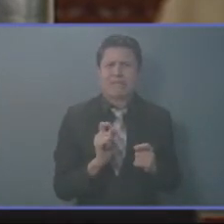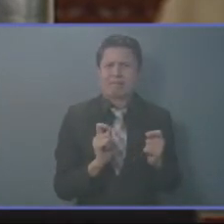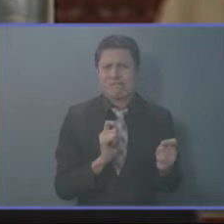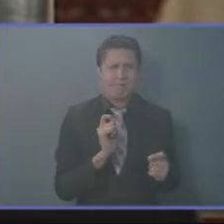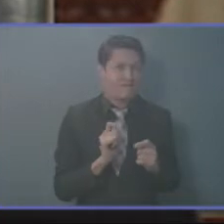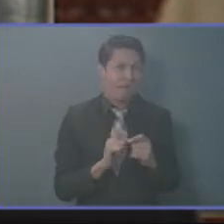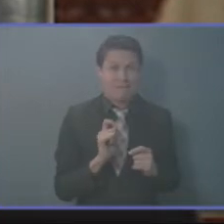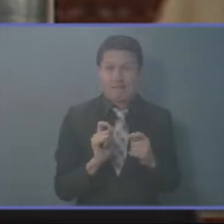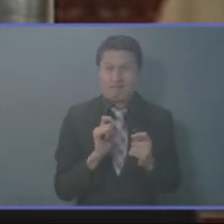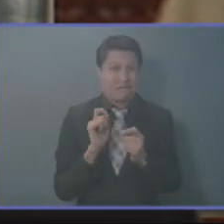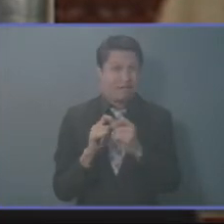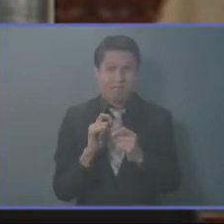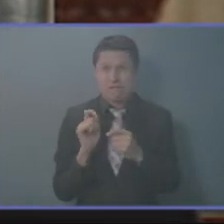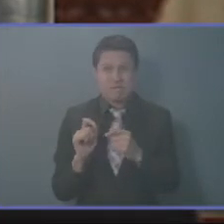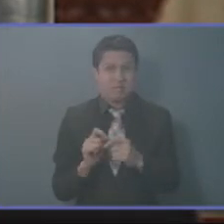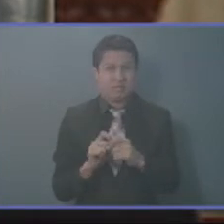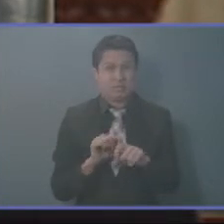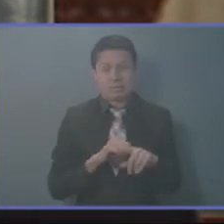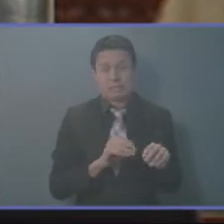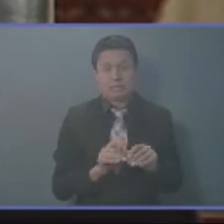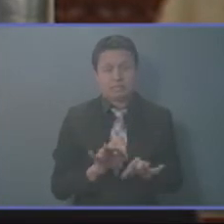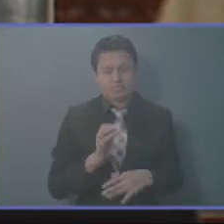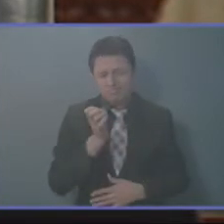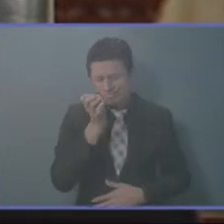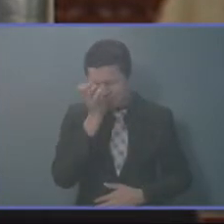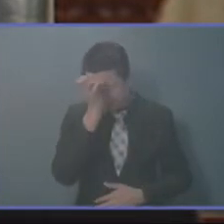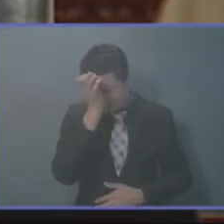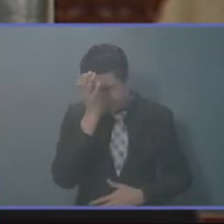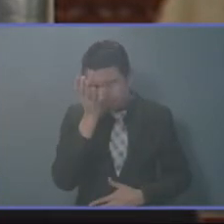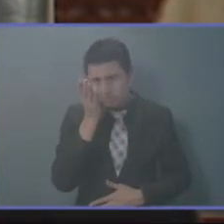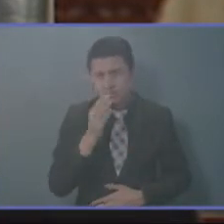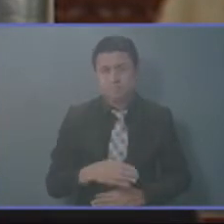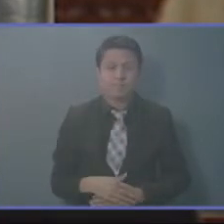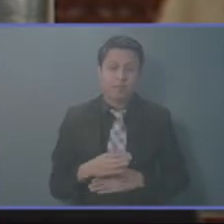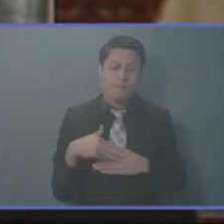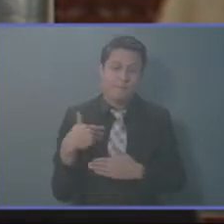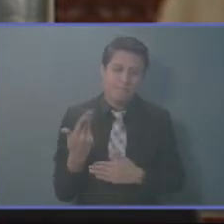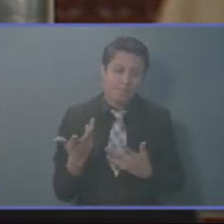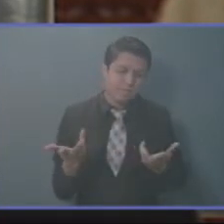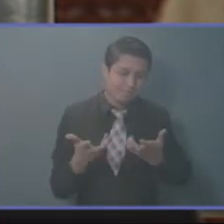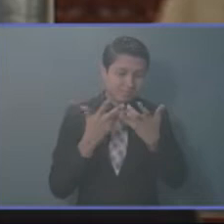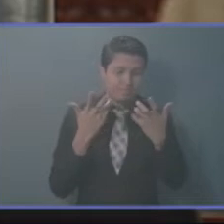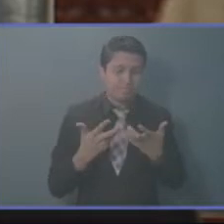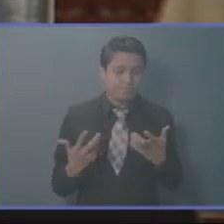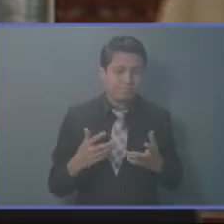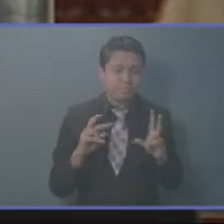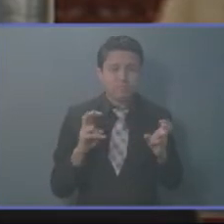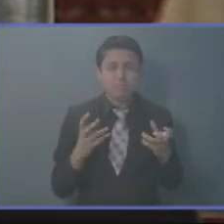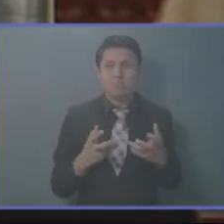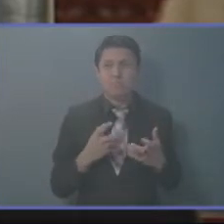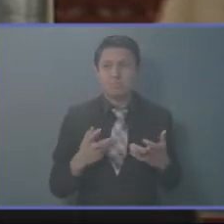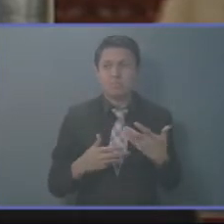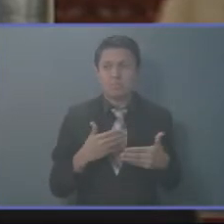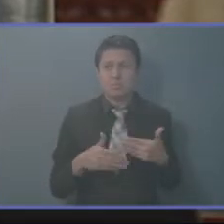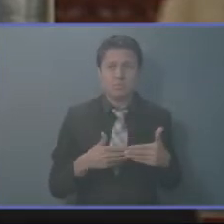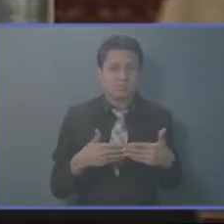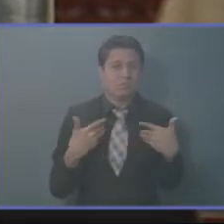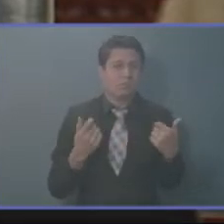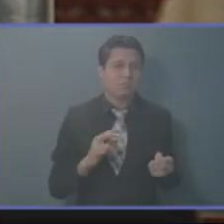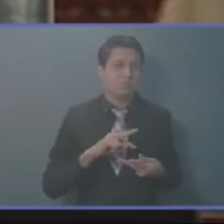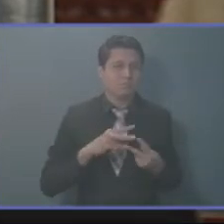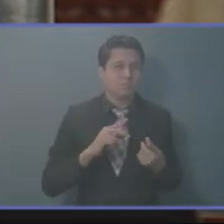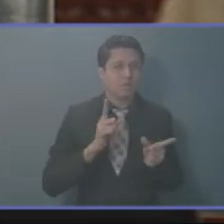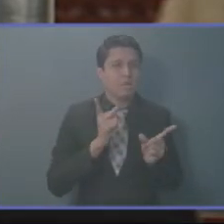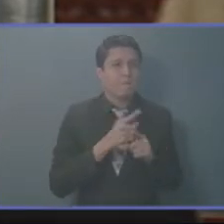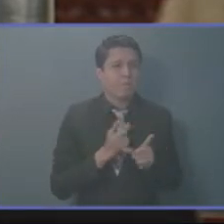indeterminados, podrían ser aplicados de manera incorrecta, dado que los descubrimientos científicos y dinámicas del sector salud se encuentran en constante